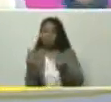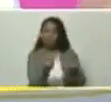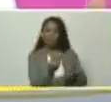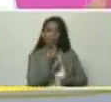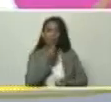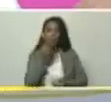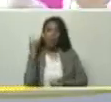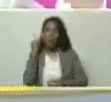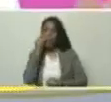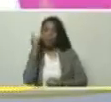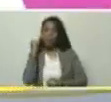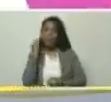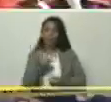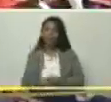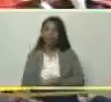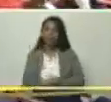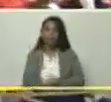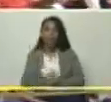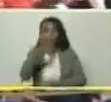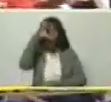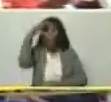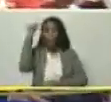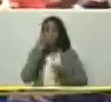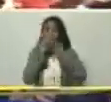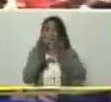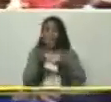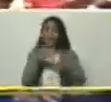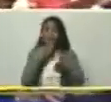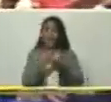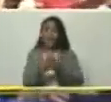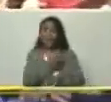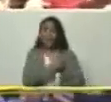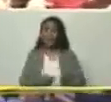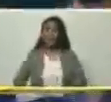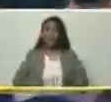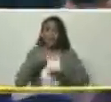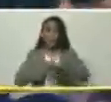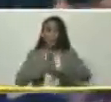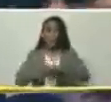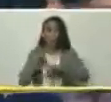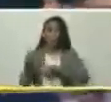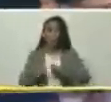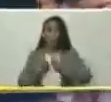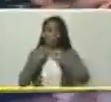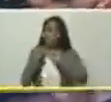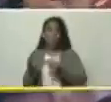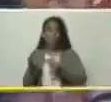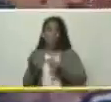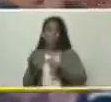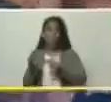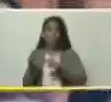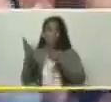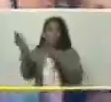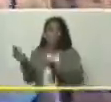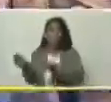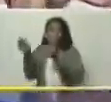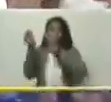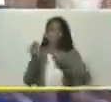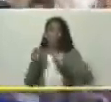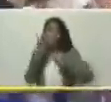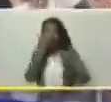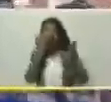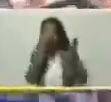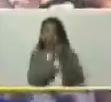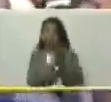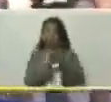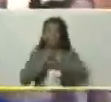muchachos, muchachas, Dios los bendiga. Gracias presidente por esta oportunidad que nos dio de estar al frente